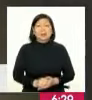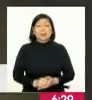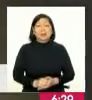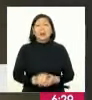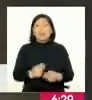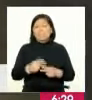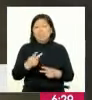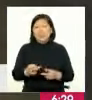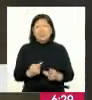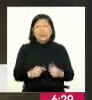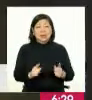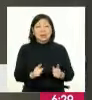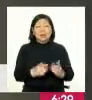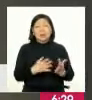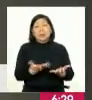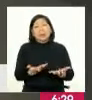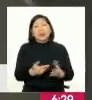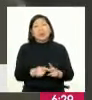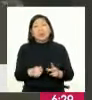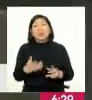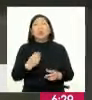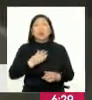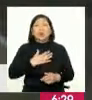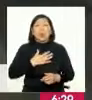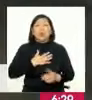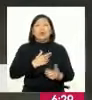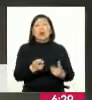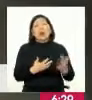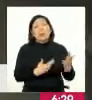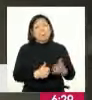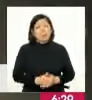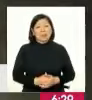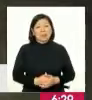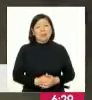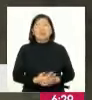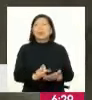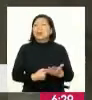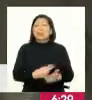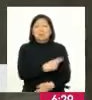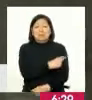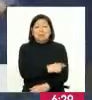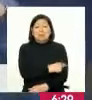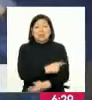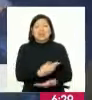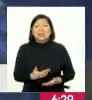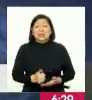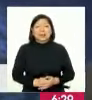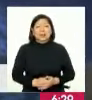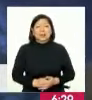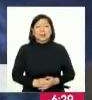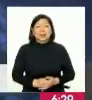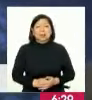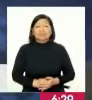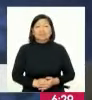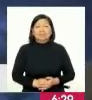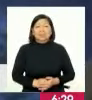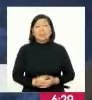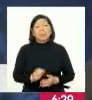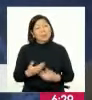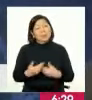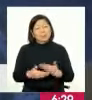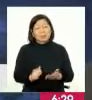Los vecinos estiman que espera ver salir a su dueño. ¿Qué le pide al hospital con respecto a Lalo? Ah, que no lo que no lo haga